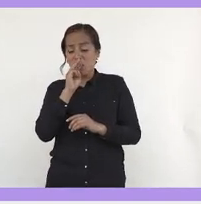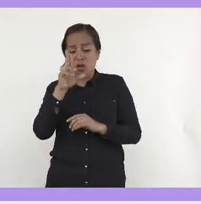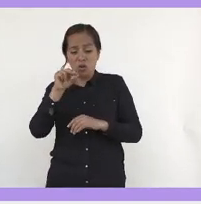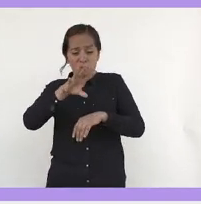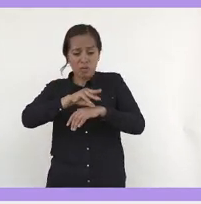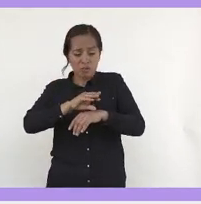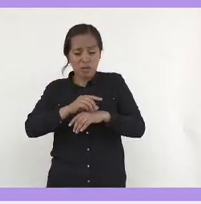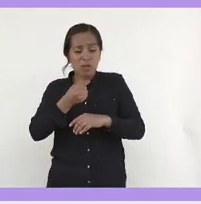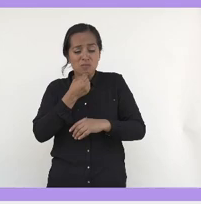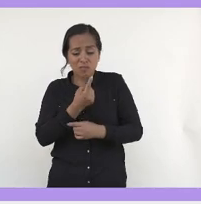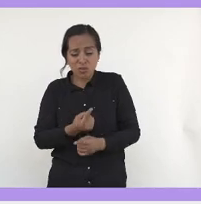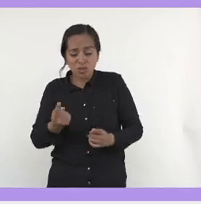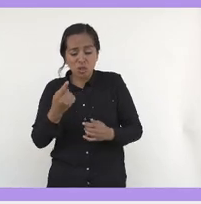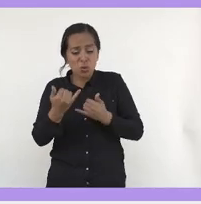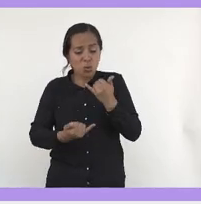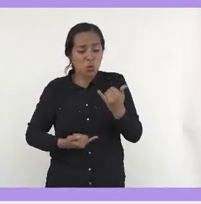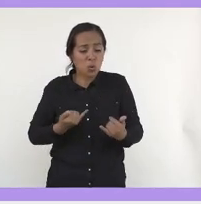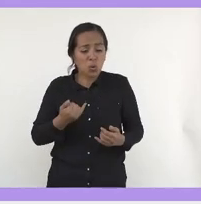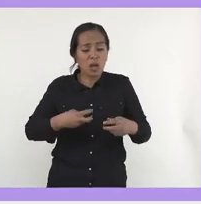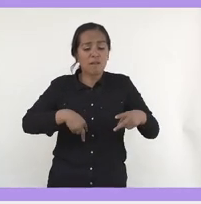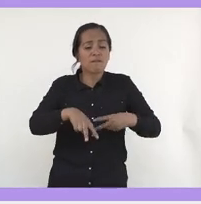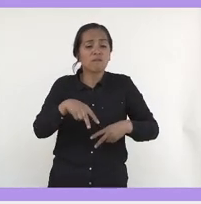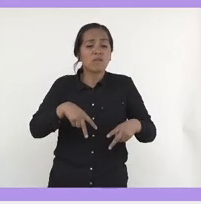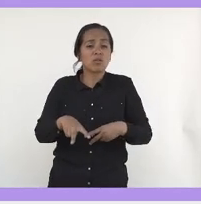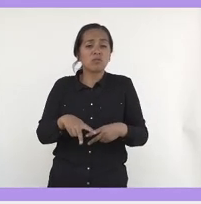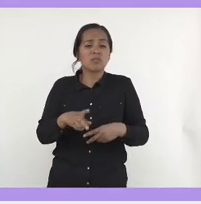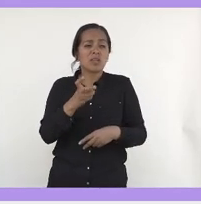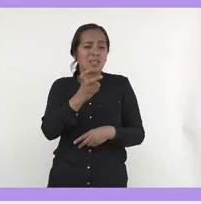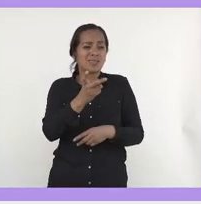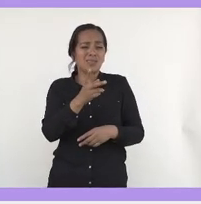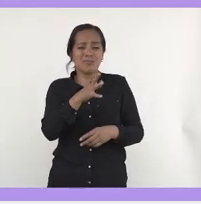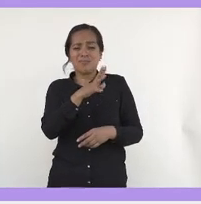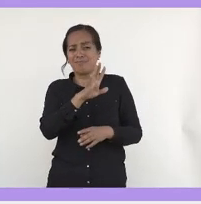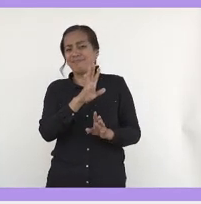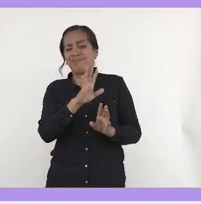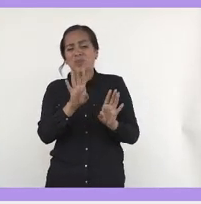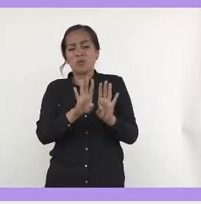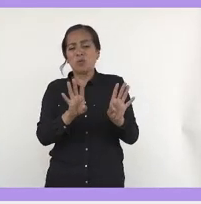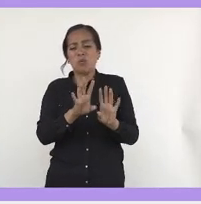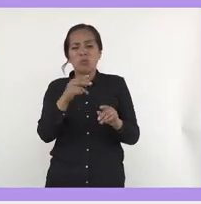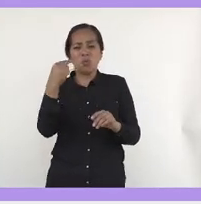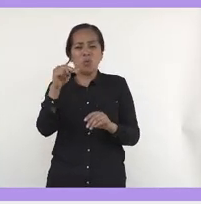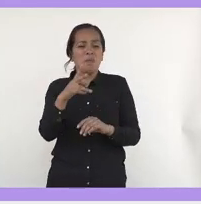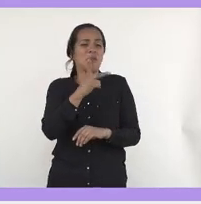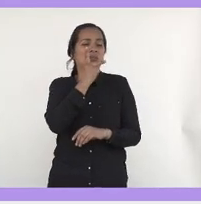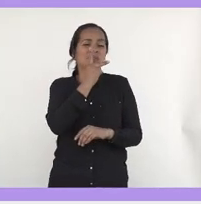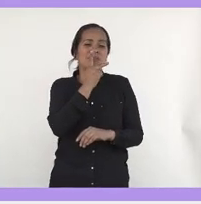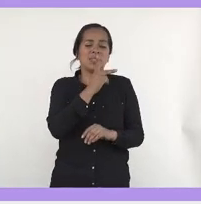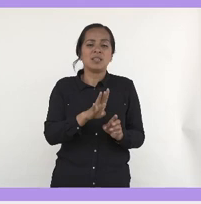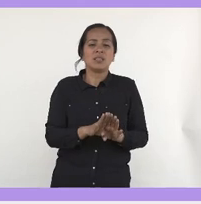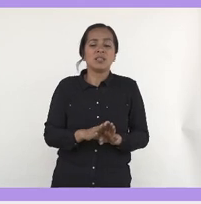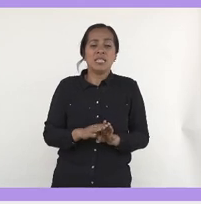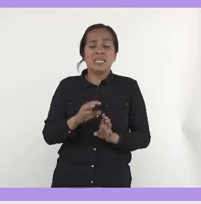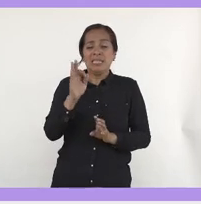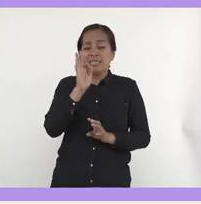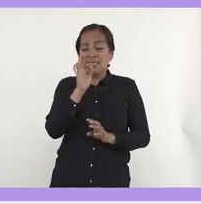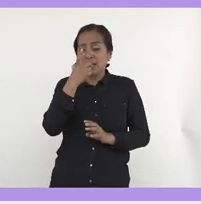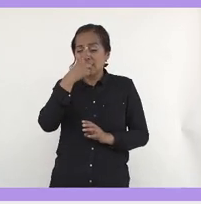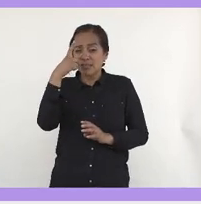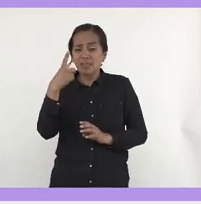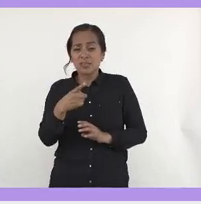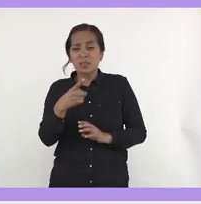deja a jugar a fútbol ese hombre no es un padre Y entonces creo que si le mencionamos